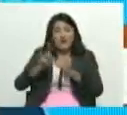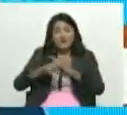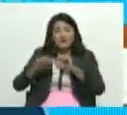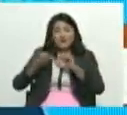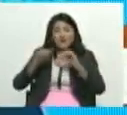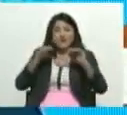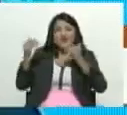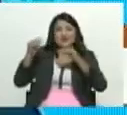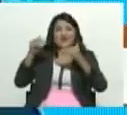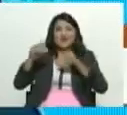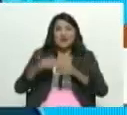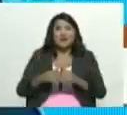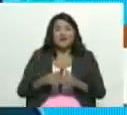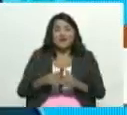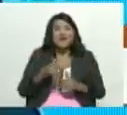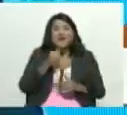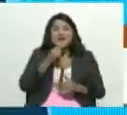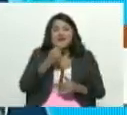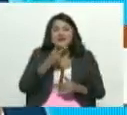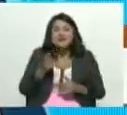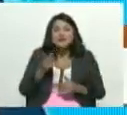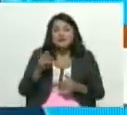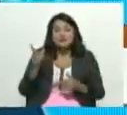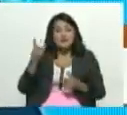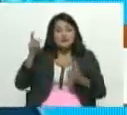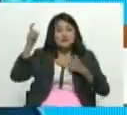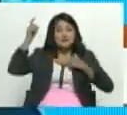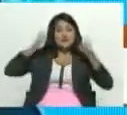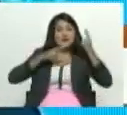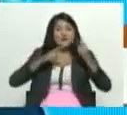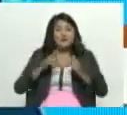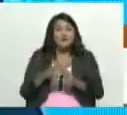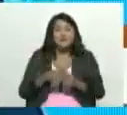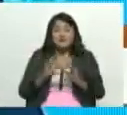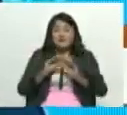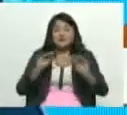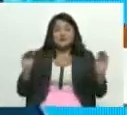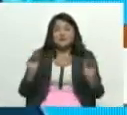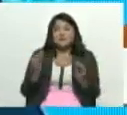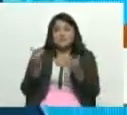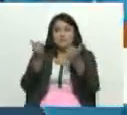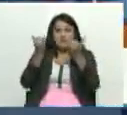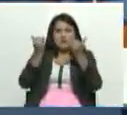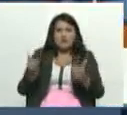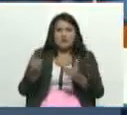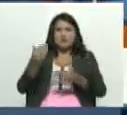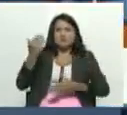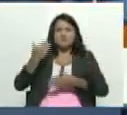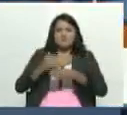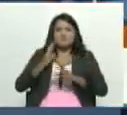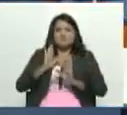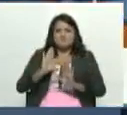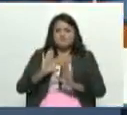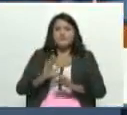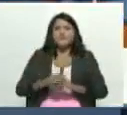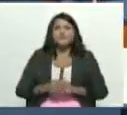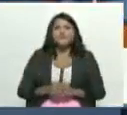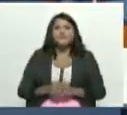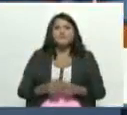del comandante Hugo Chávez el que retumba todavía por dos razones fundamentales la primera